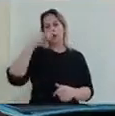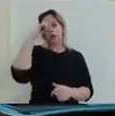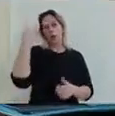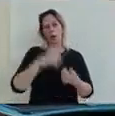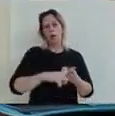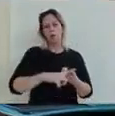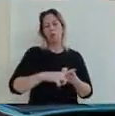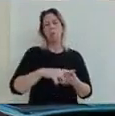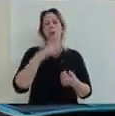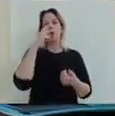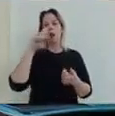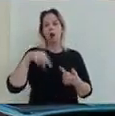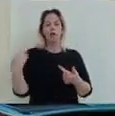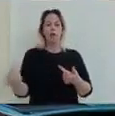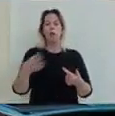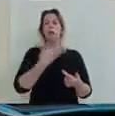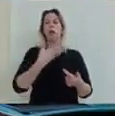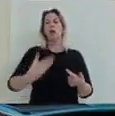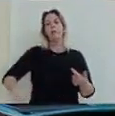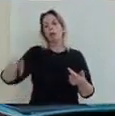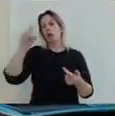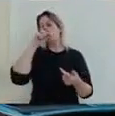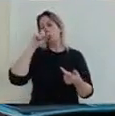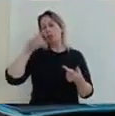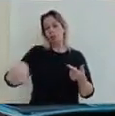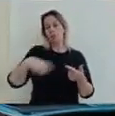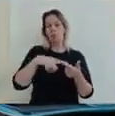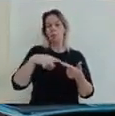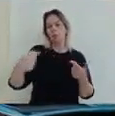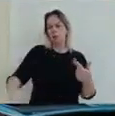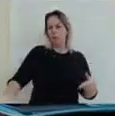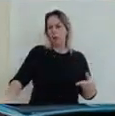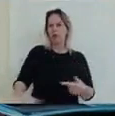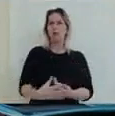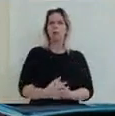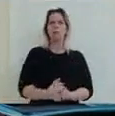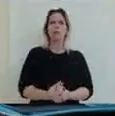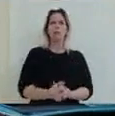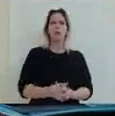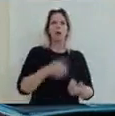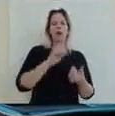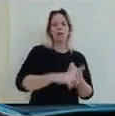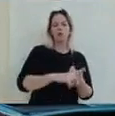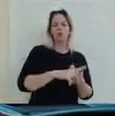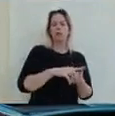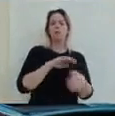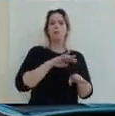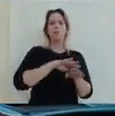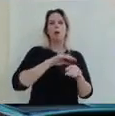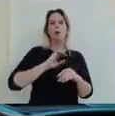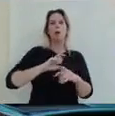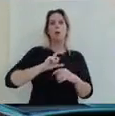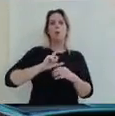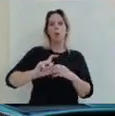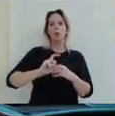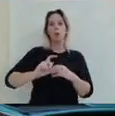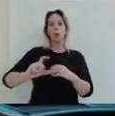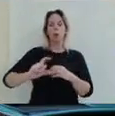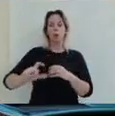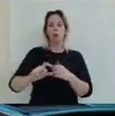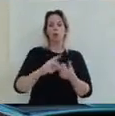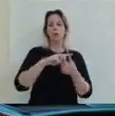19 millones y algo, que van a ser recibidos en 3 cuotas, de las cuales entendemos que la primera ya fue